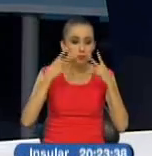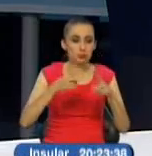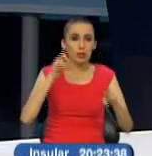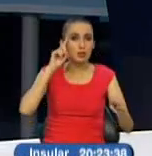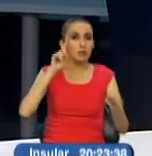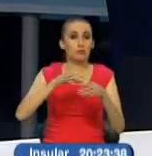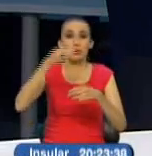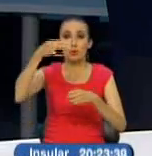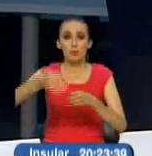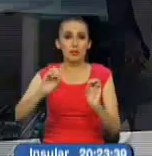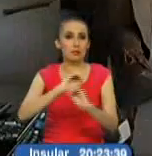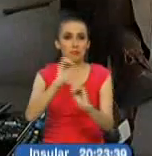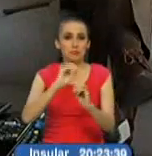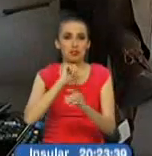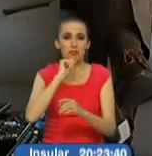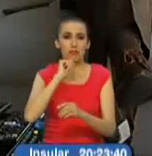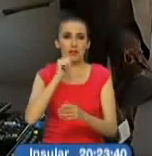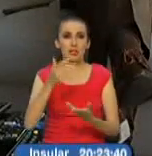se ha cumplido.